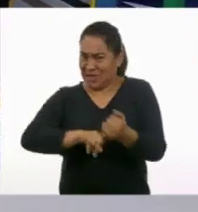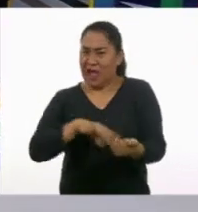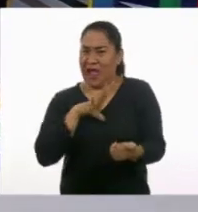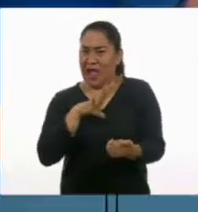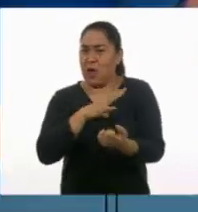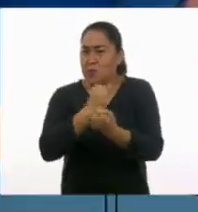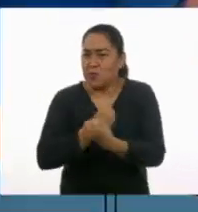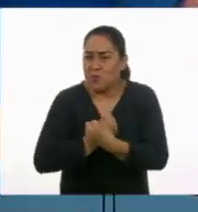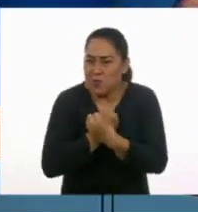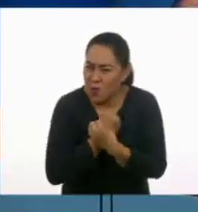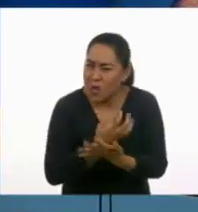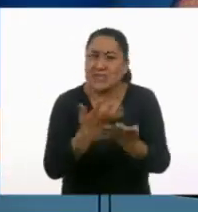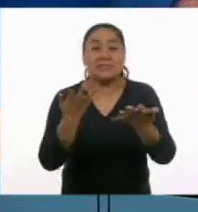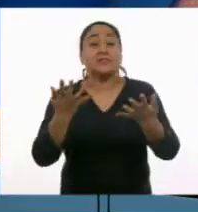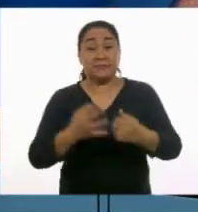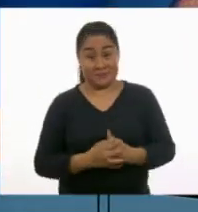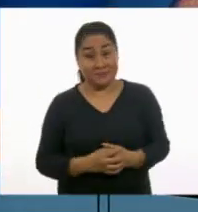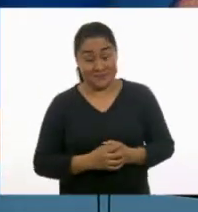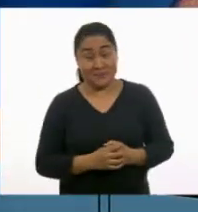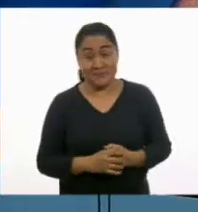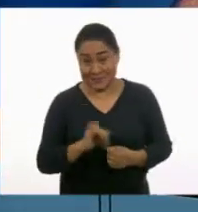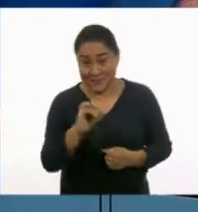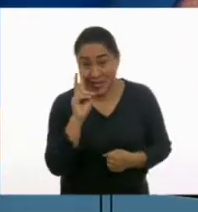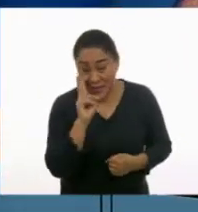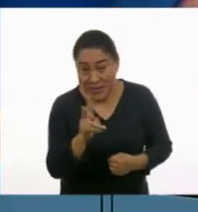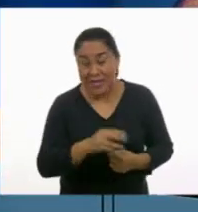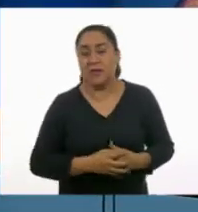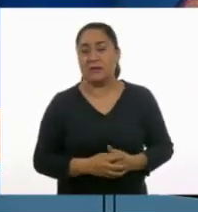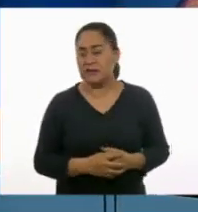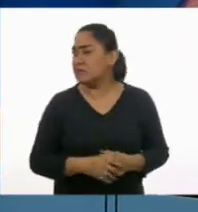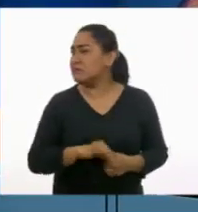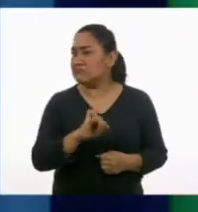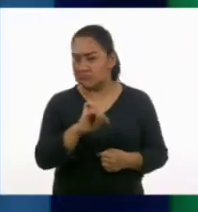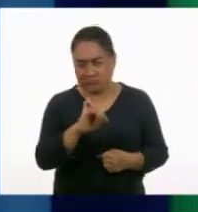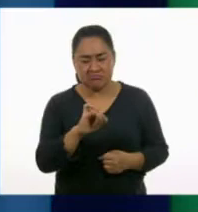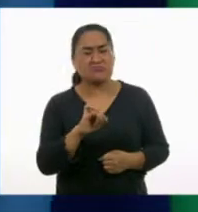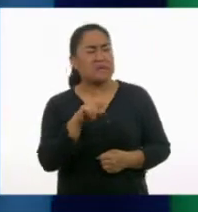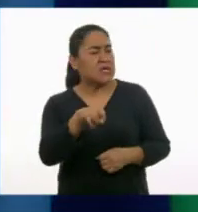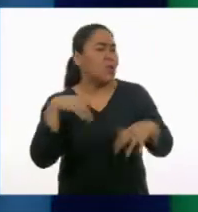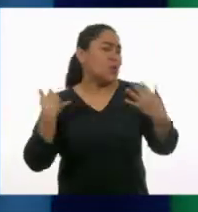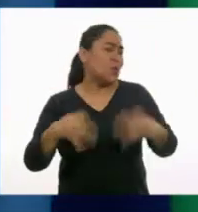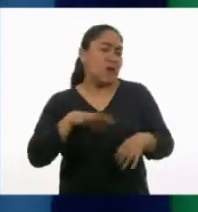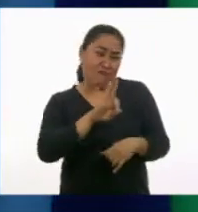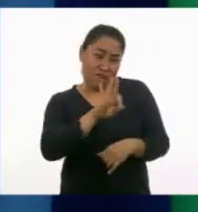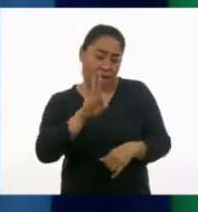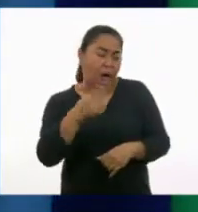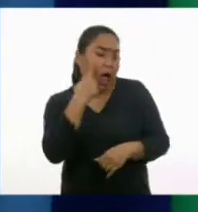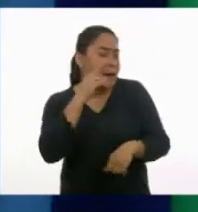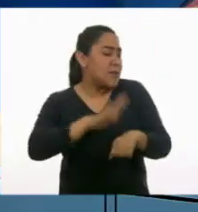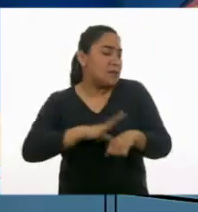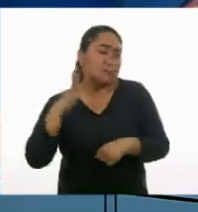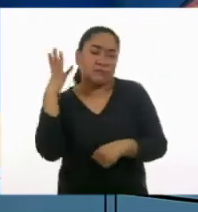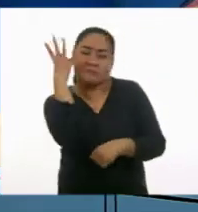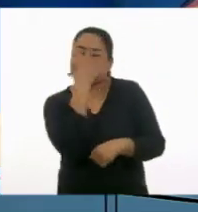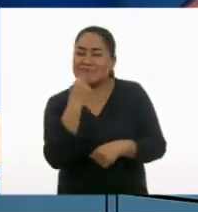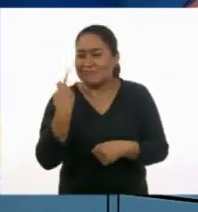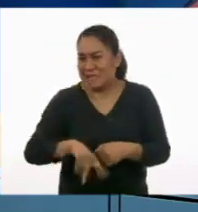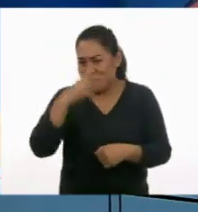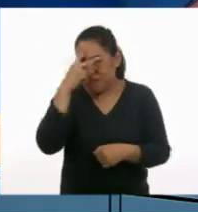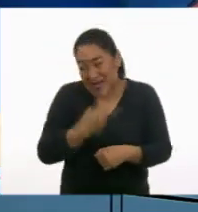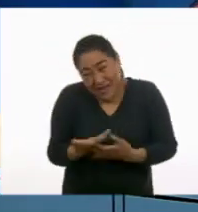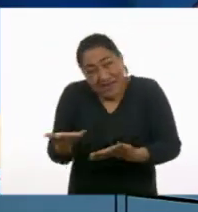poesía. ¿No opinas lo mismo? Exactamente, ¿sí? Lo mismo. Es de las fechas más bellas que tenemos. Ay, ¿verdad que sí?